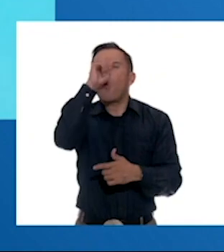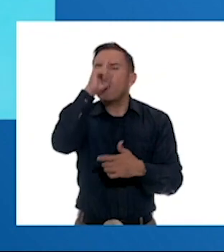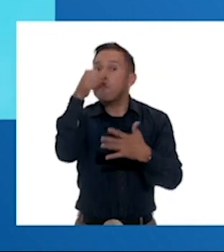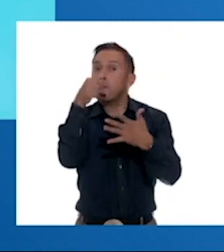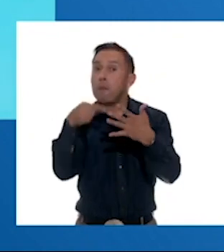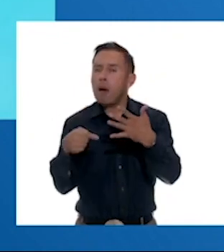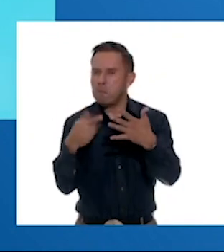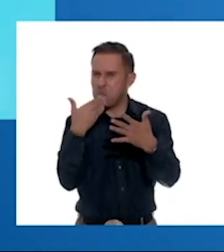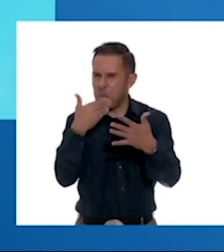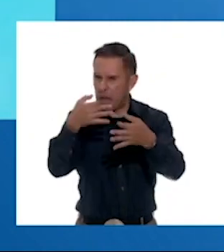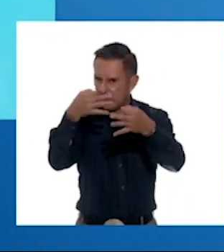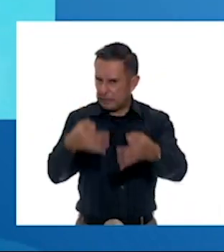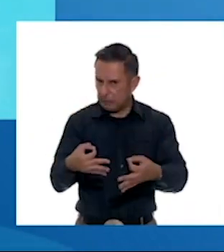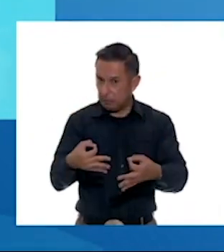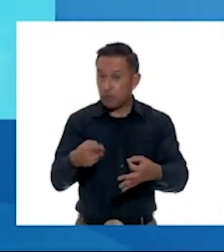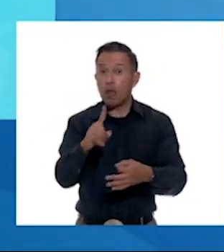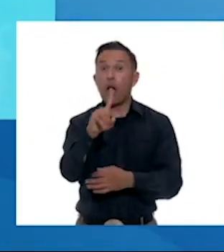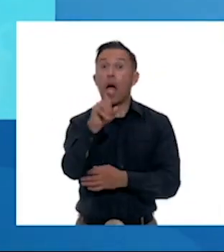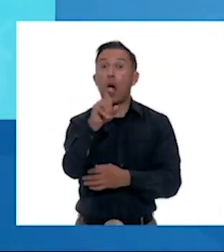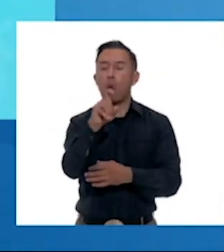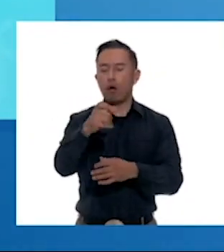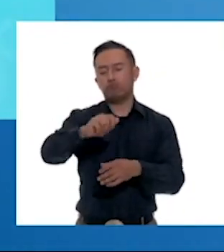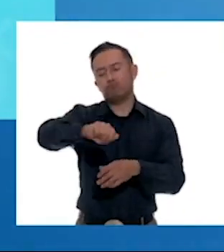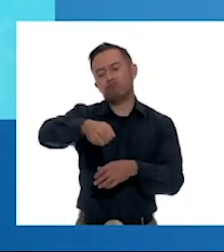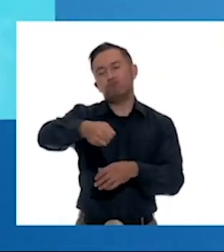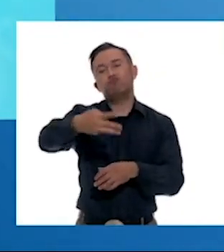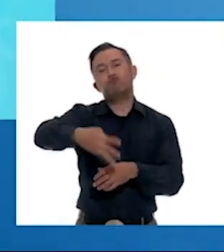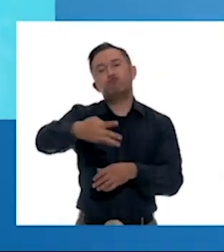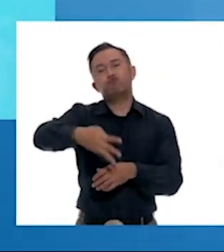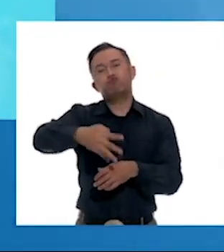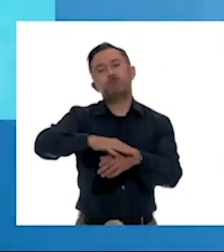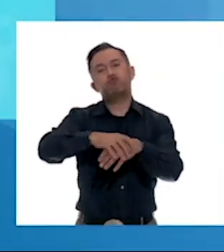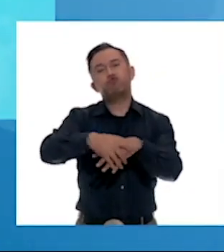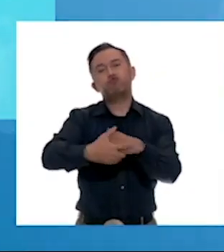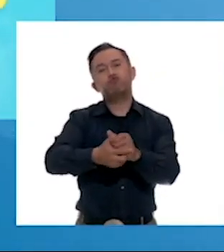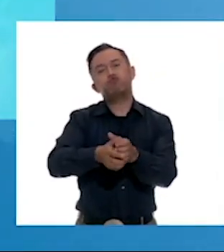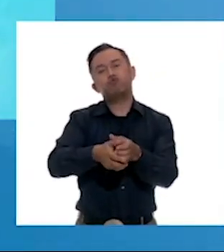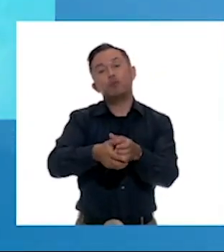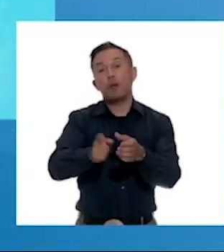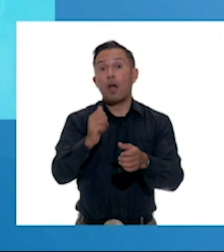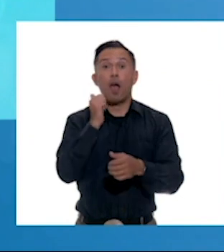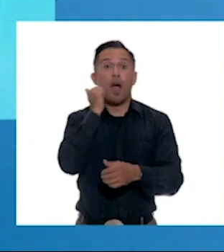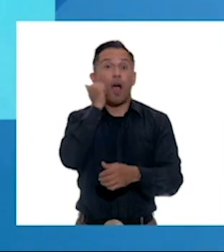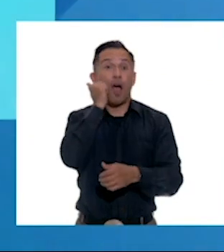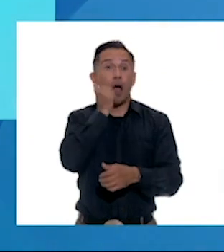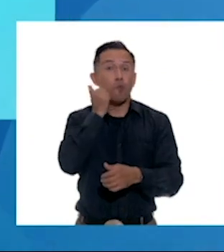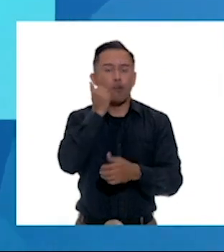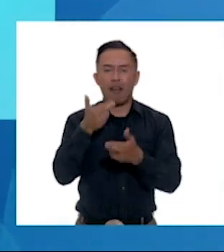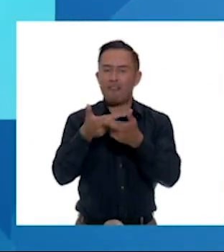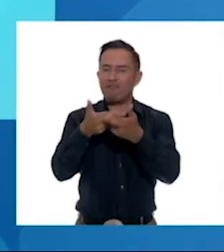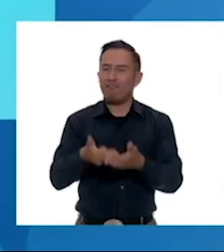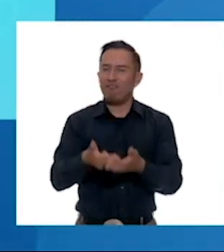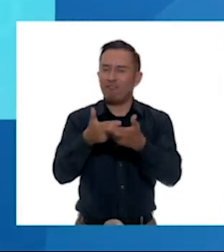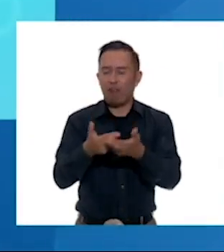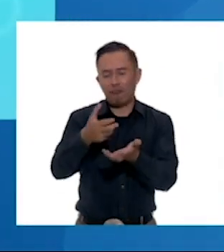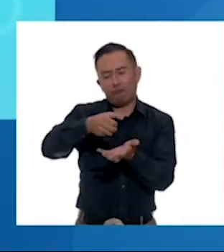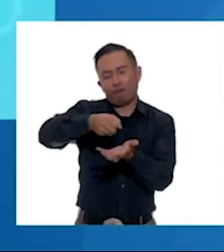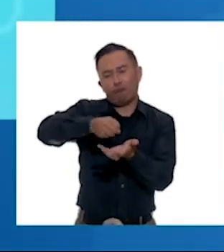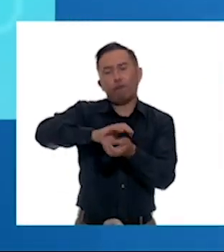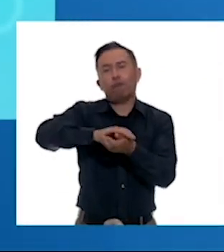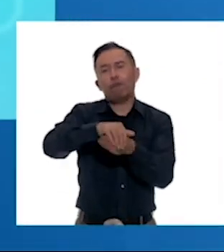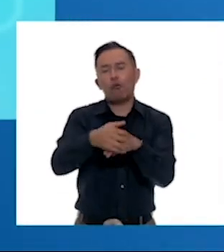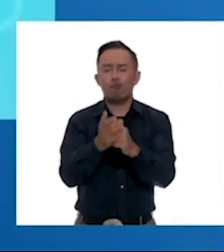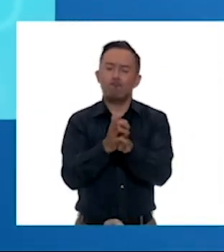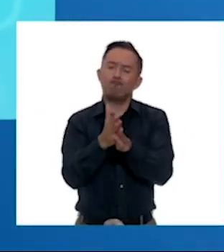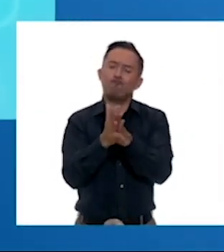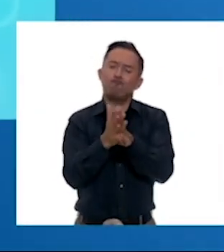tus manos. Usa suficiente jabón. Frota tus palmas una con la otra. Ahora, frota